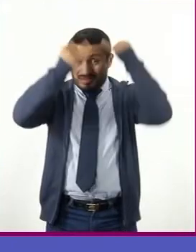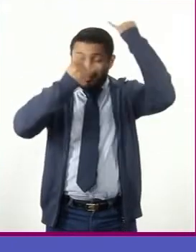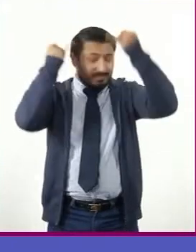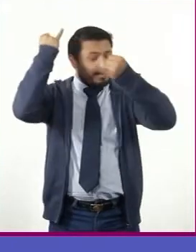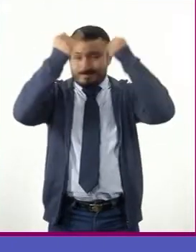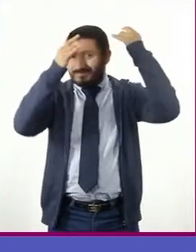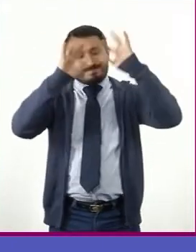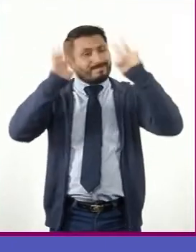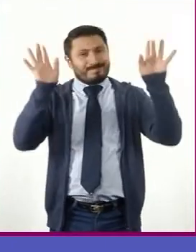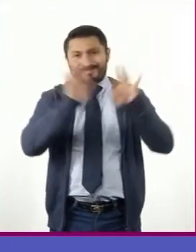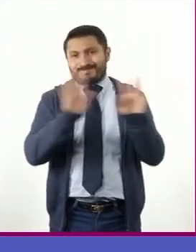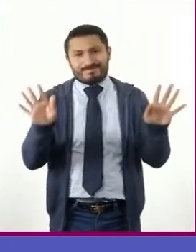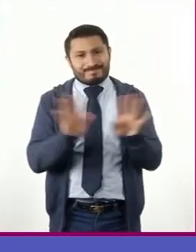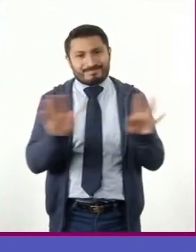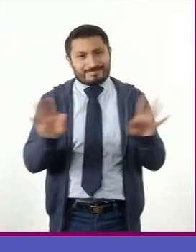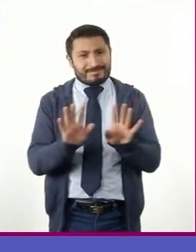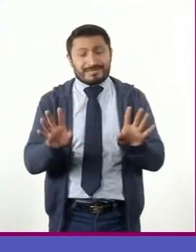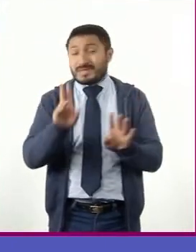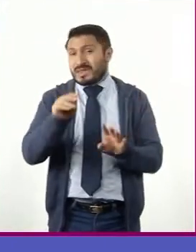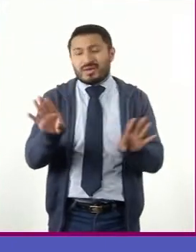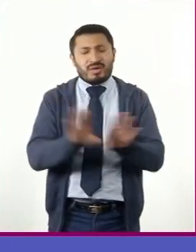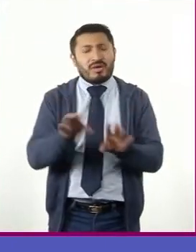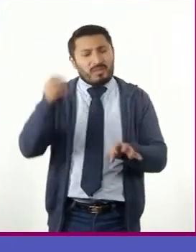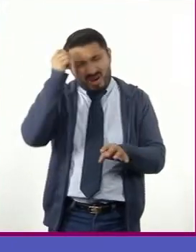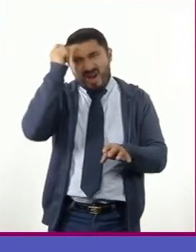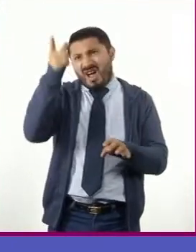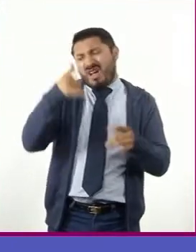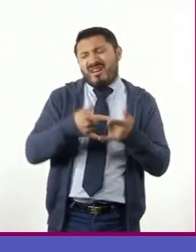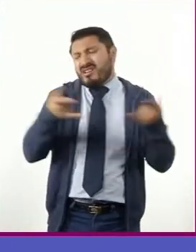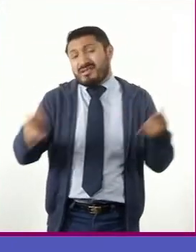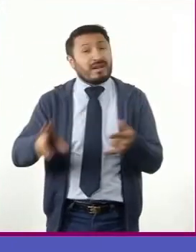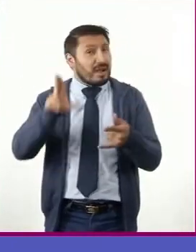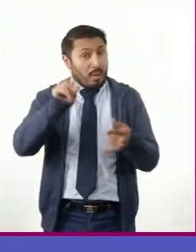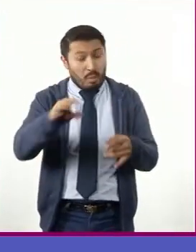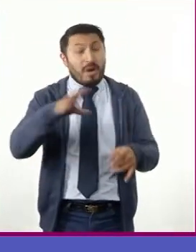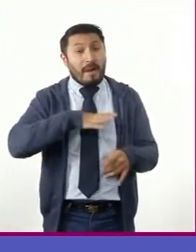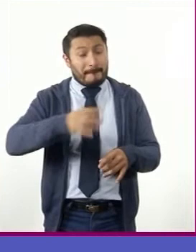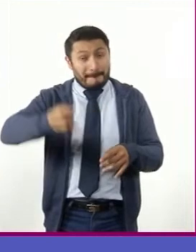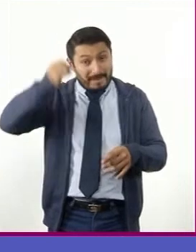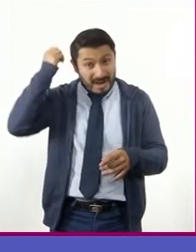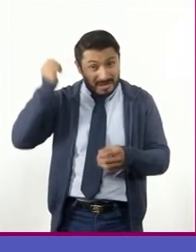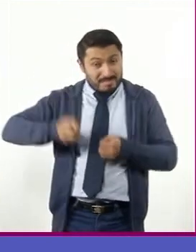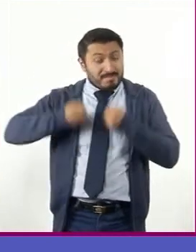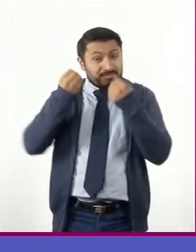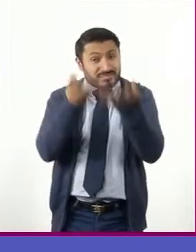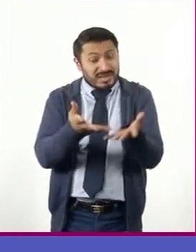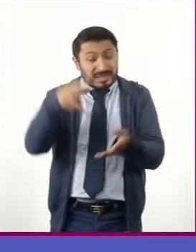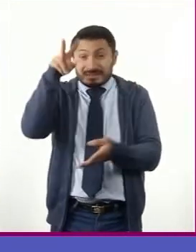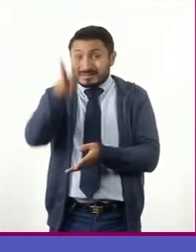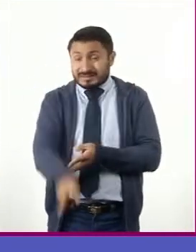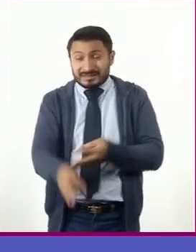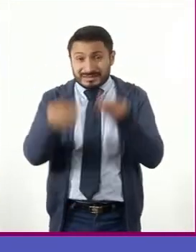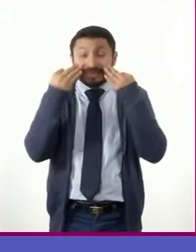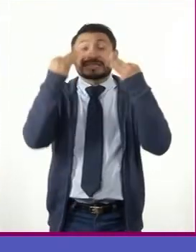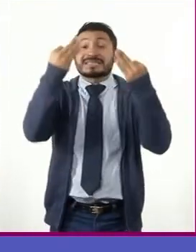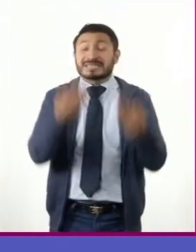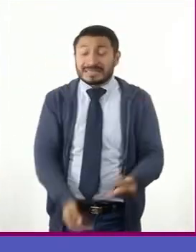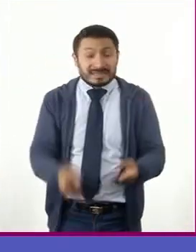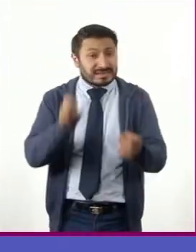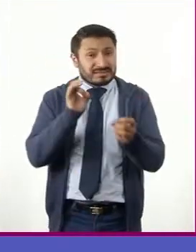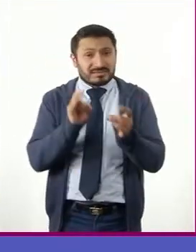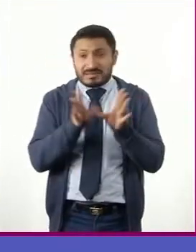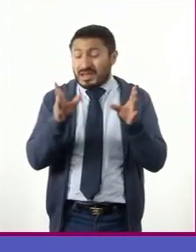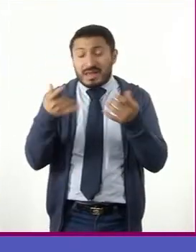no pretendían inventar una historia, sino que lo que trataban de hacer era dar un testimonio de un